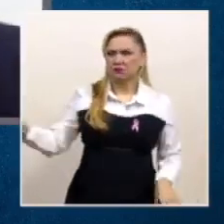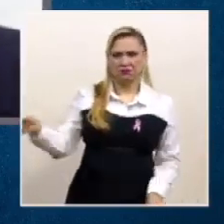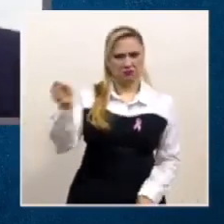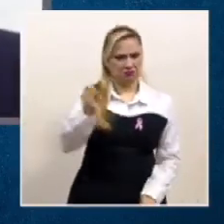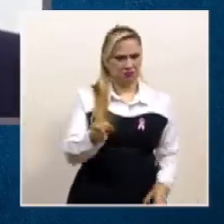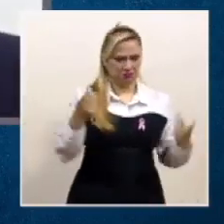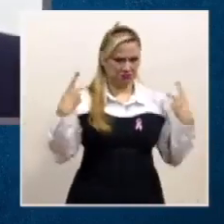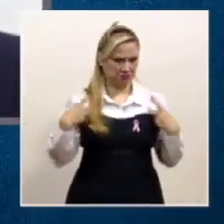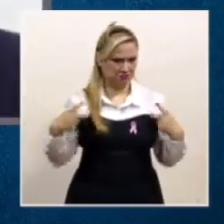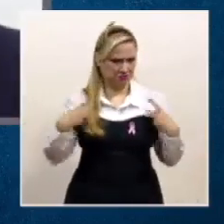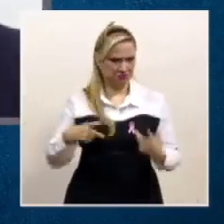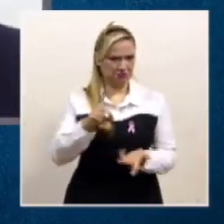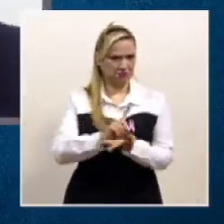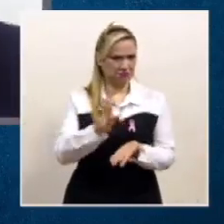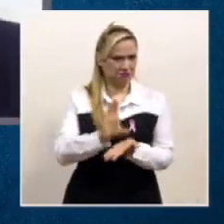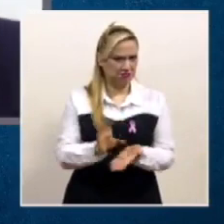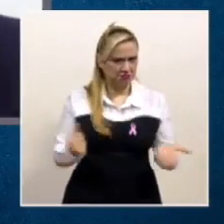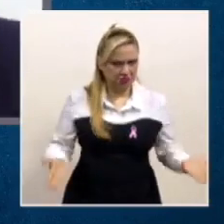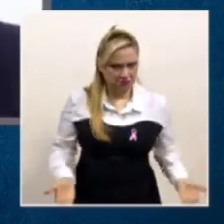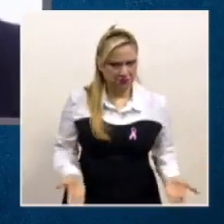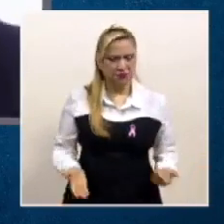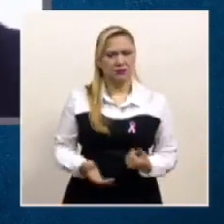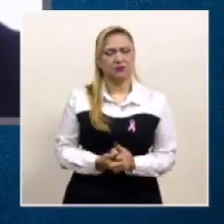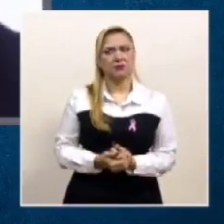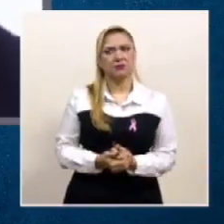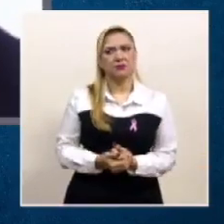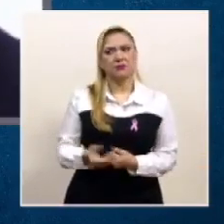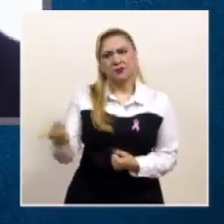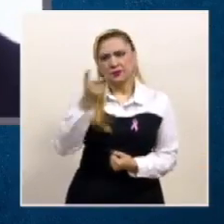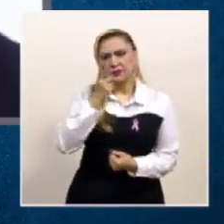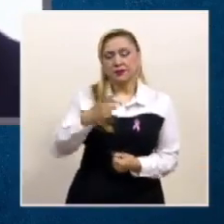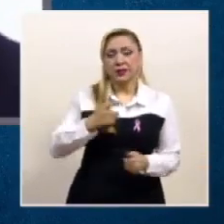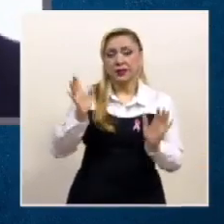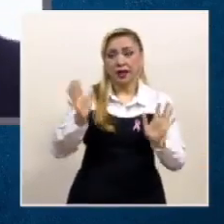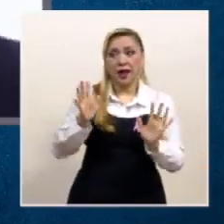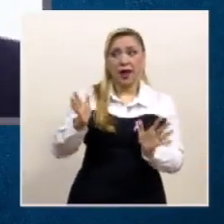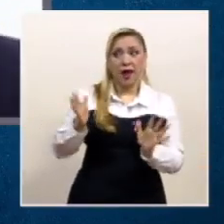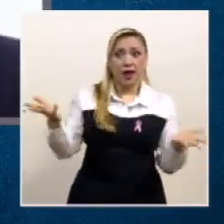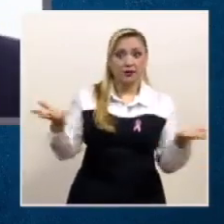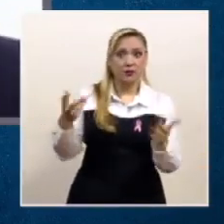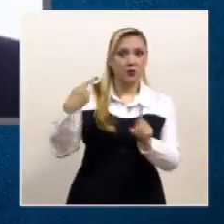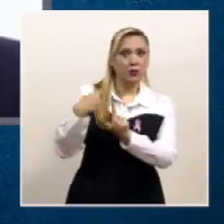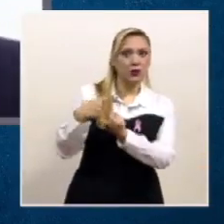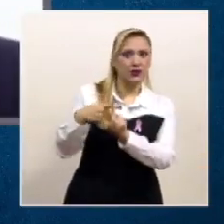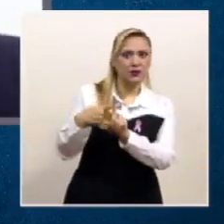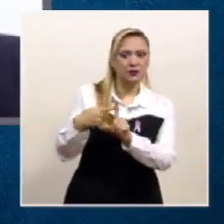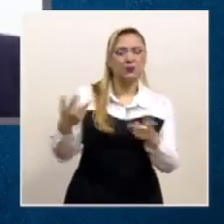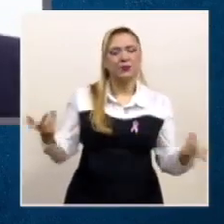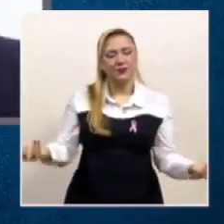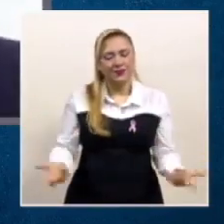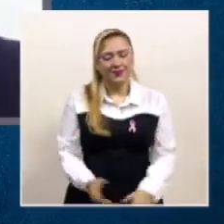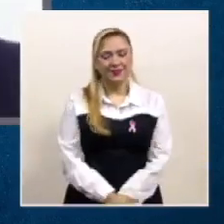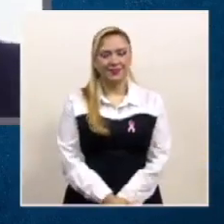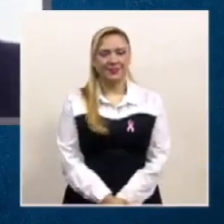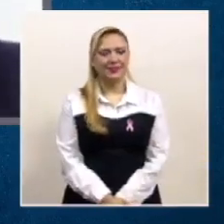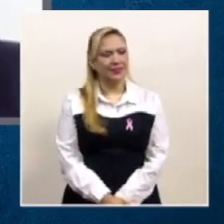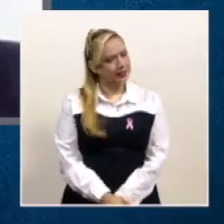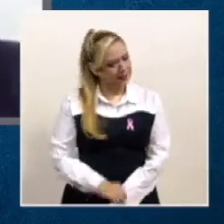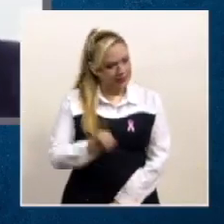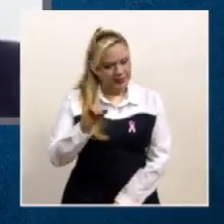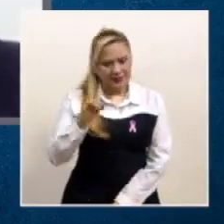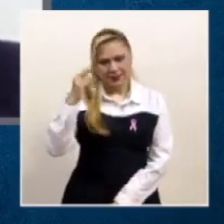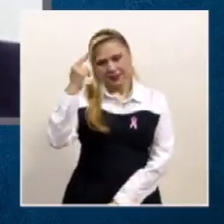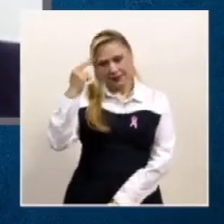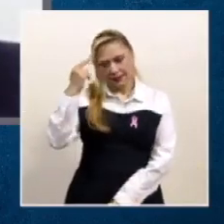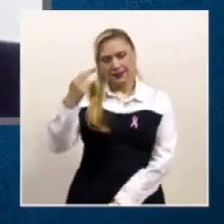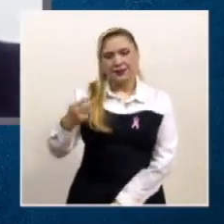con discapacidad en los órganos? Y háblanos de las acciones afirmativas que se han tomado en pro de esta participación. Claro, Roberto, pues mira, muchas gracias